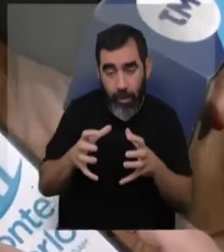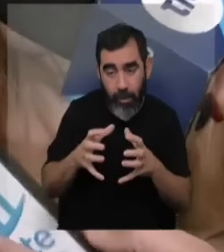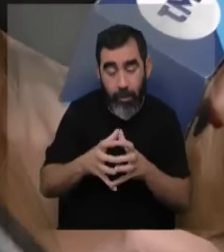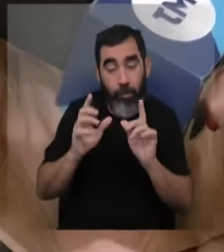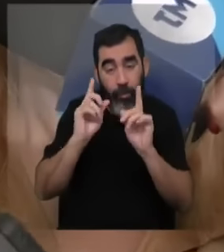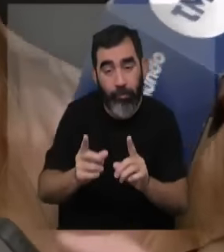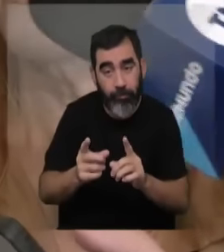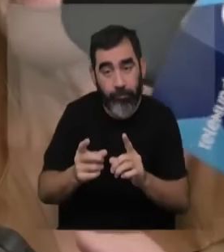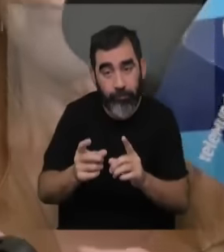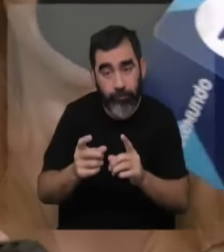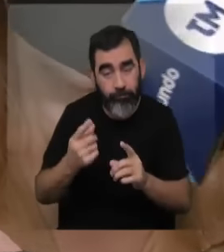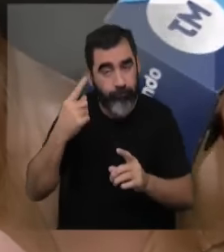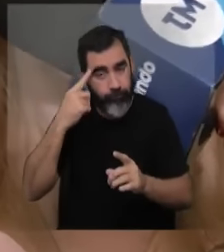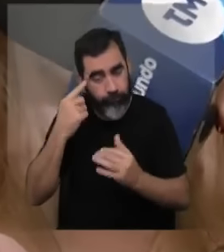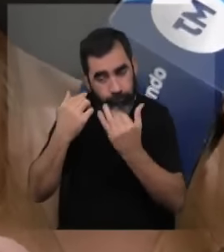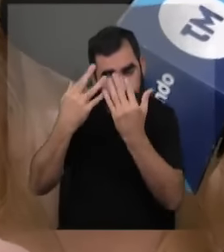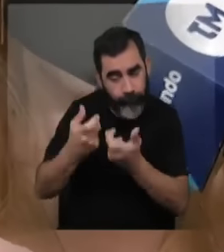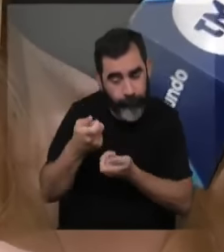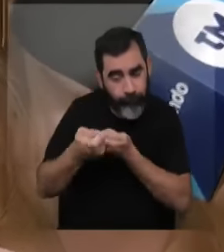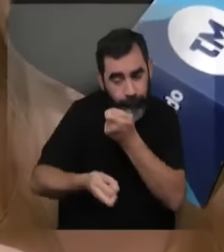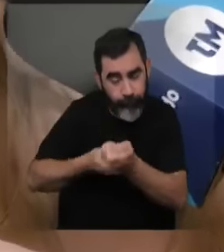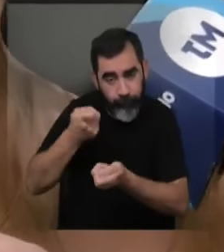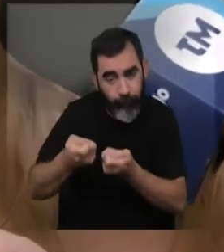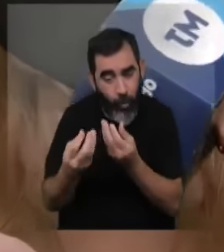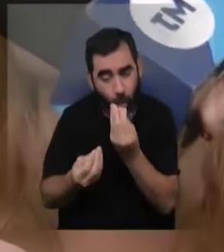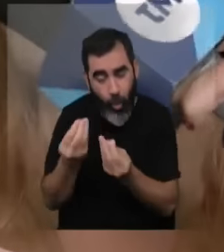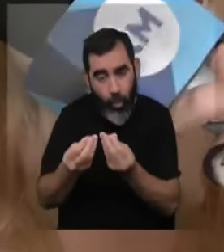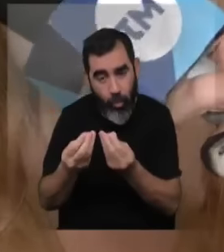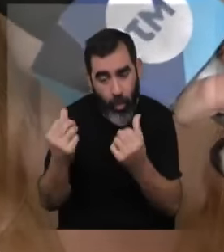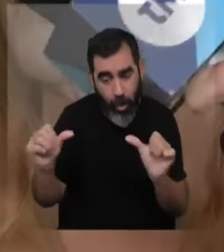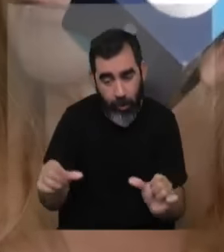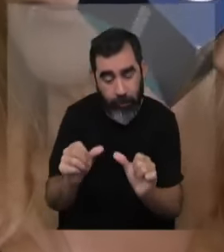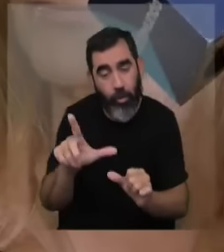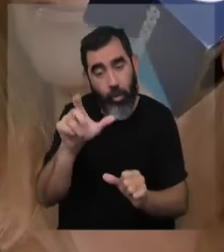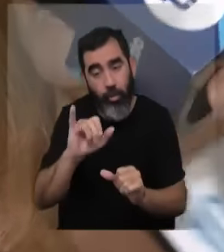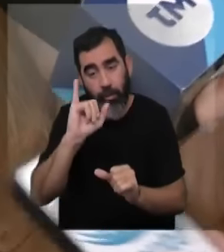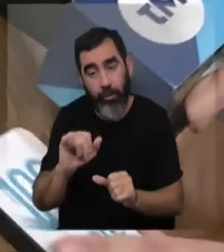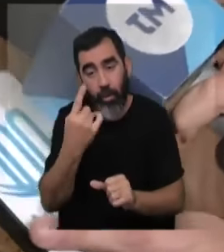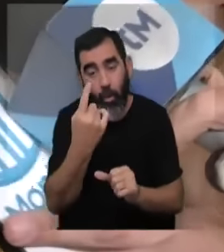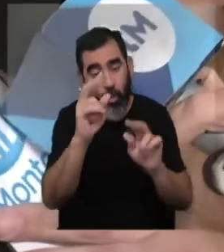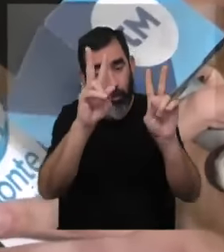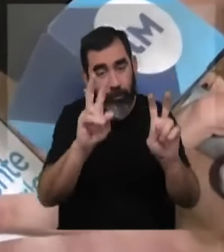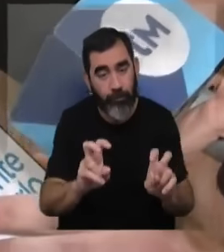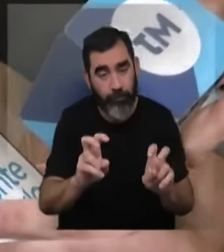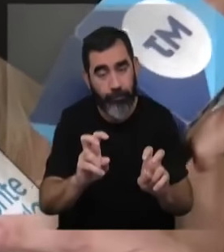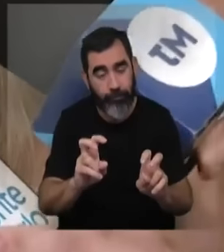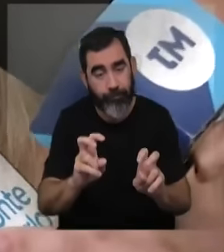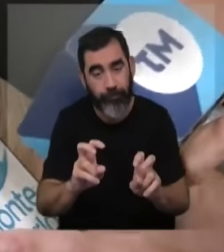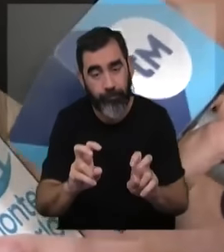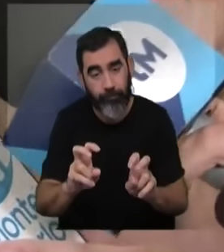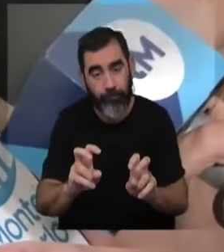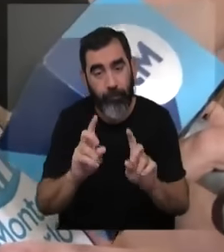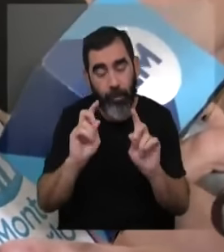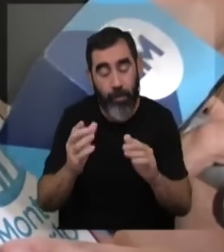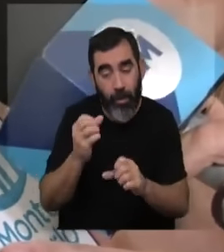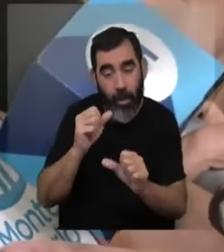en el pienso en la reflexión y en el Cómo podemos aterrizar Por supuesto que esto es uno de los de los temas que vamos a tener